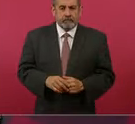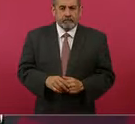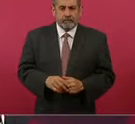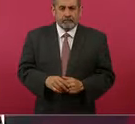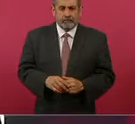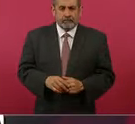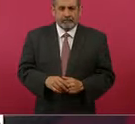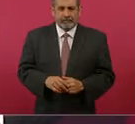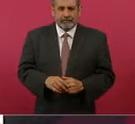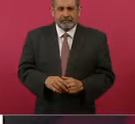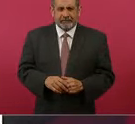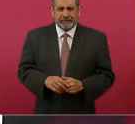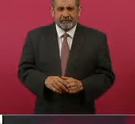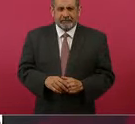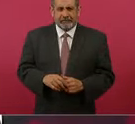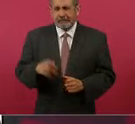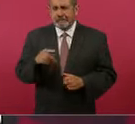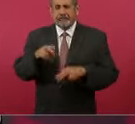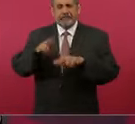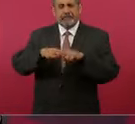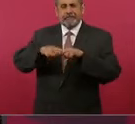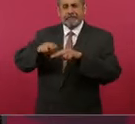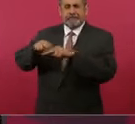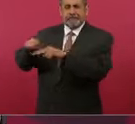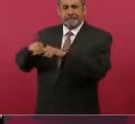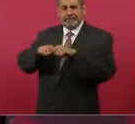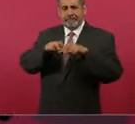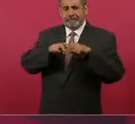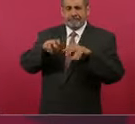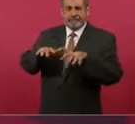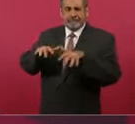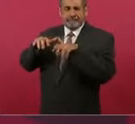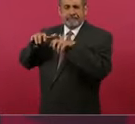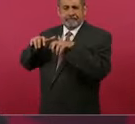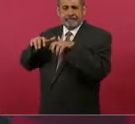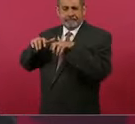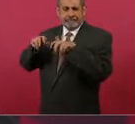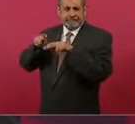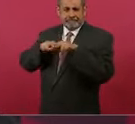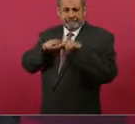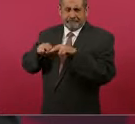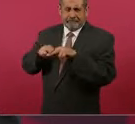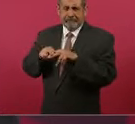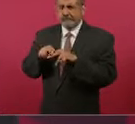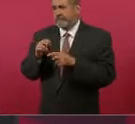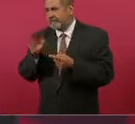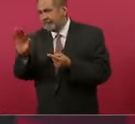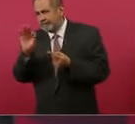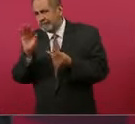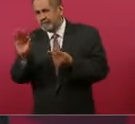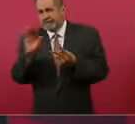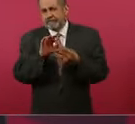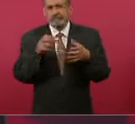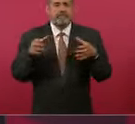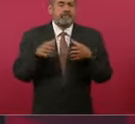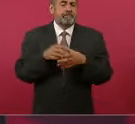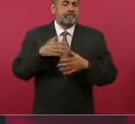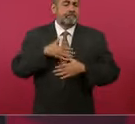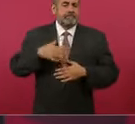templete. ¿Cómo se llama? Templete. Como ahí nada más el gabinete.